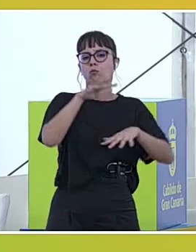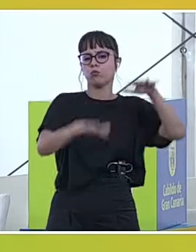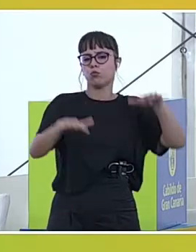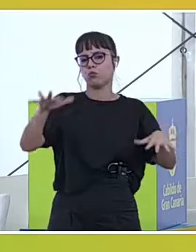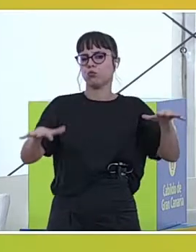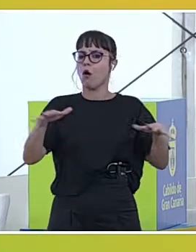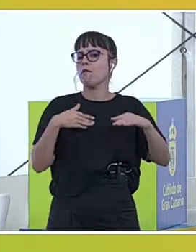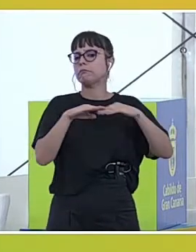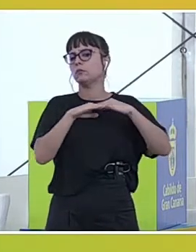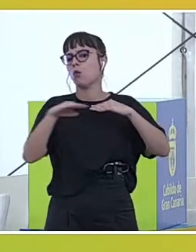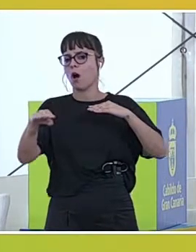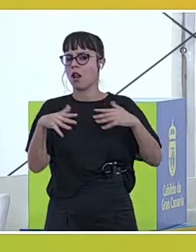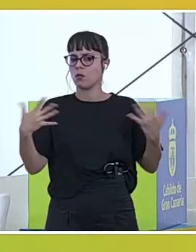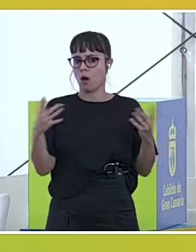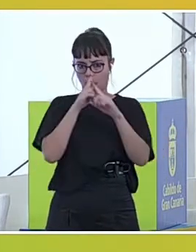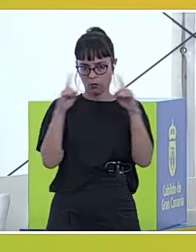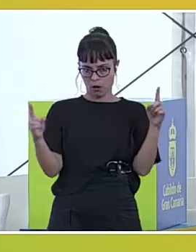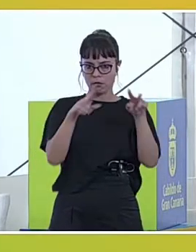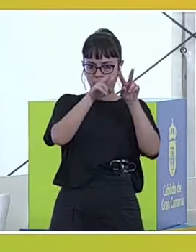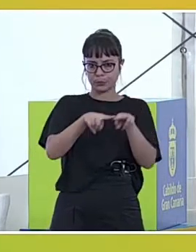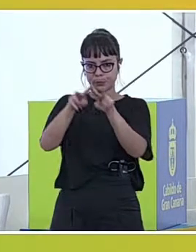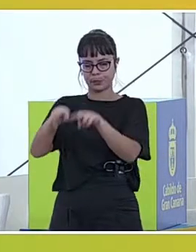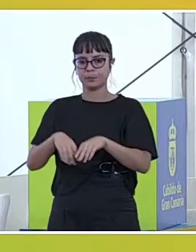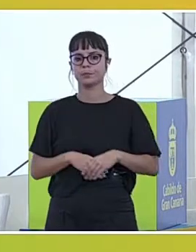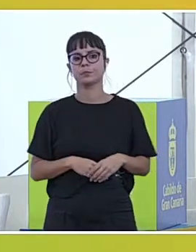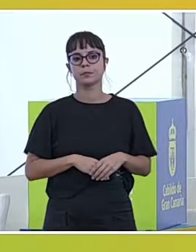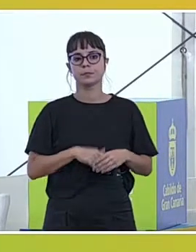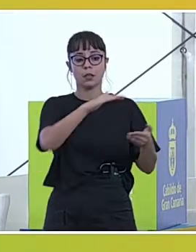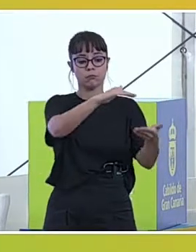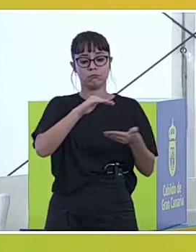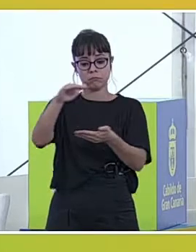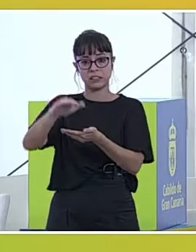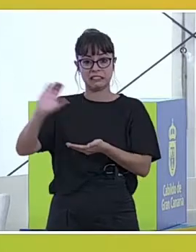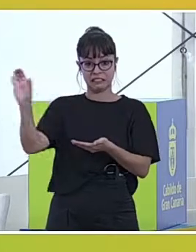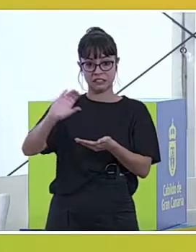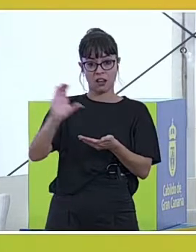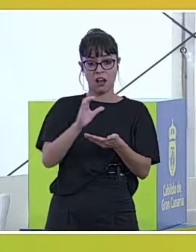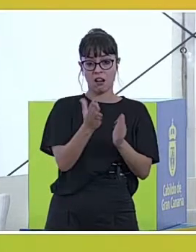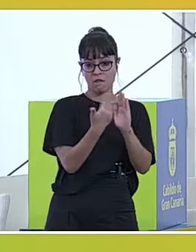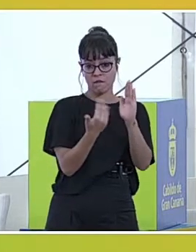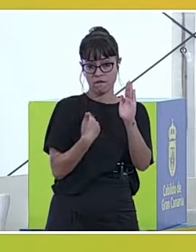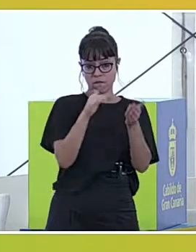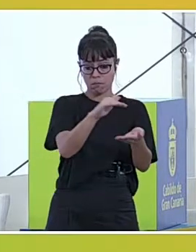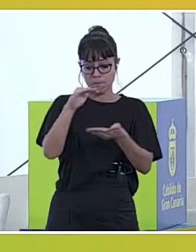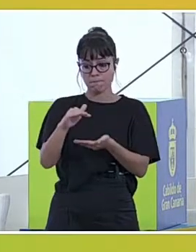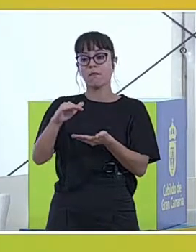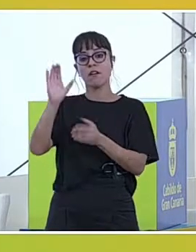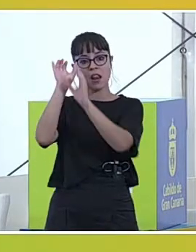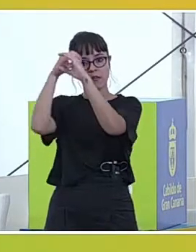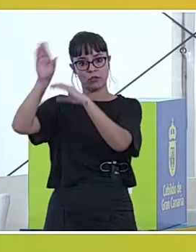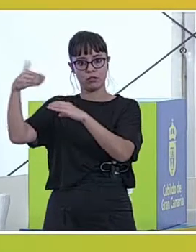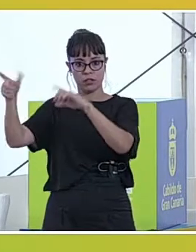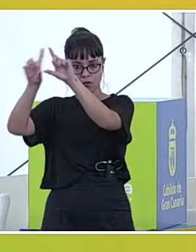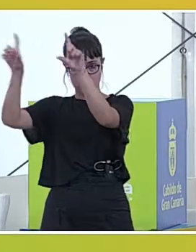mantenían constantes. El análisis de las muestras de salmuera se realizó en laboratorio externo y analizamos un total de